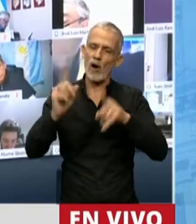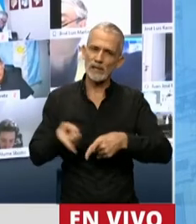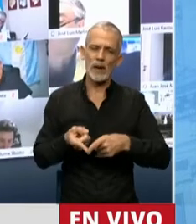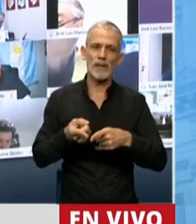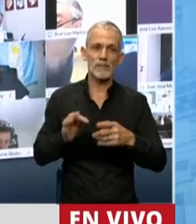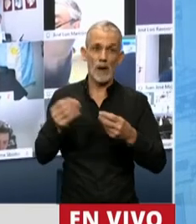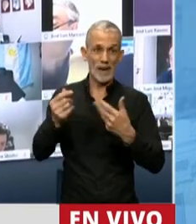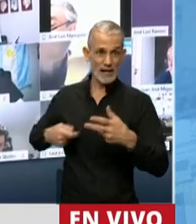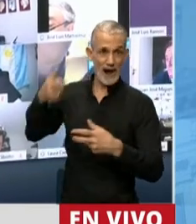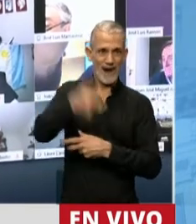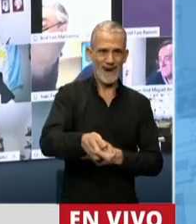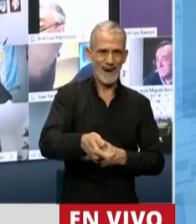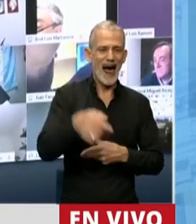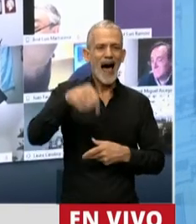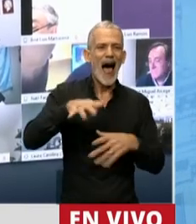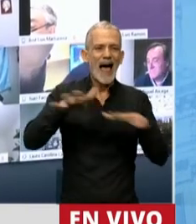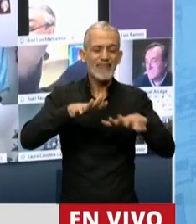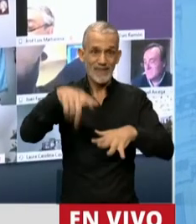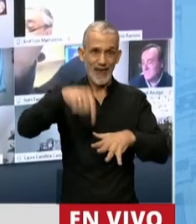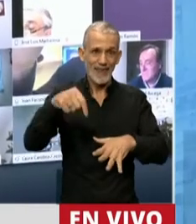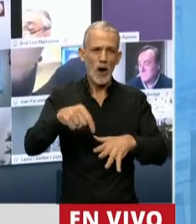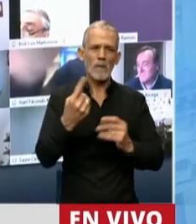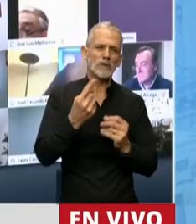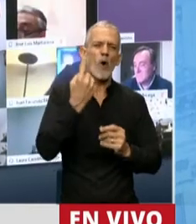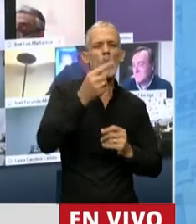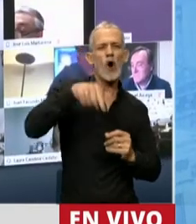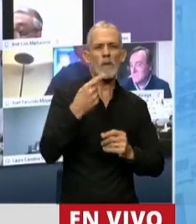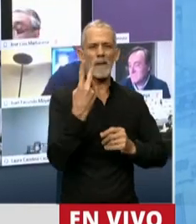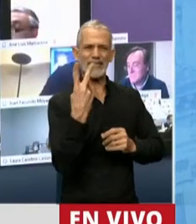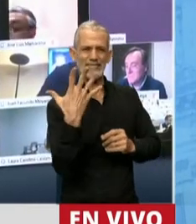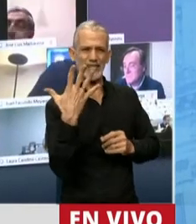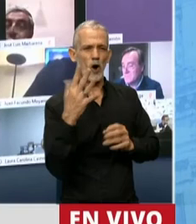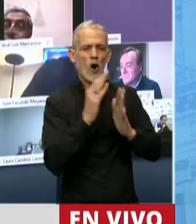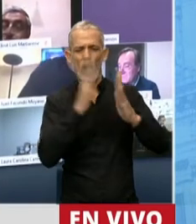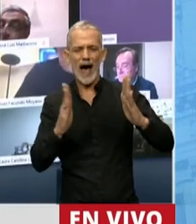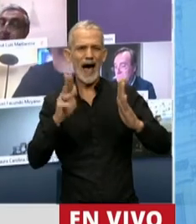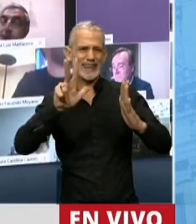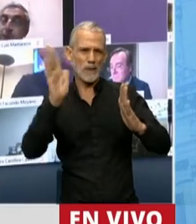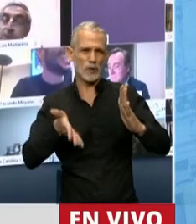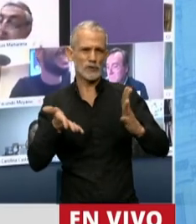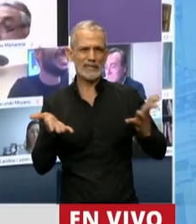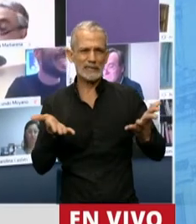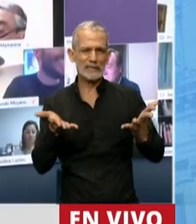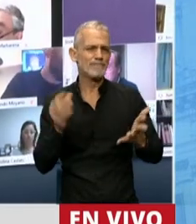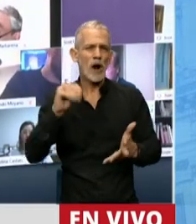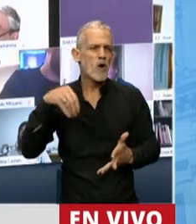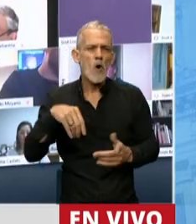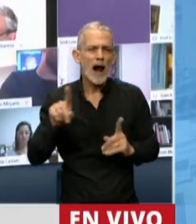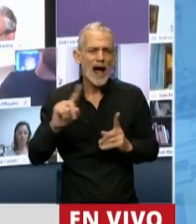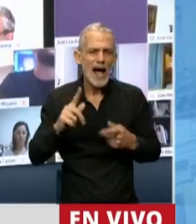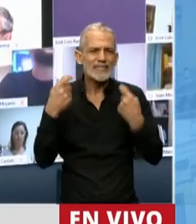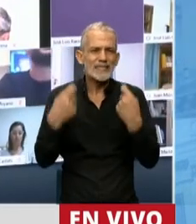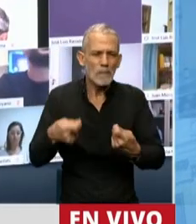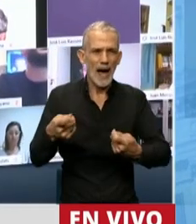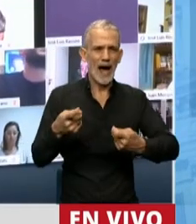los reembolsos a la actividad que hoy están entre el 1,25 y el 3%, y ni siquiera eso alcanza para pagar el